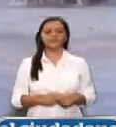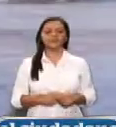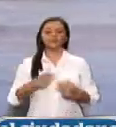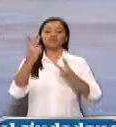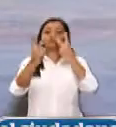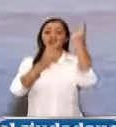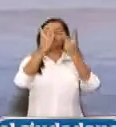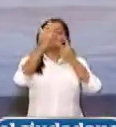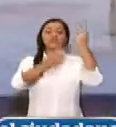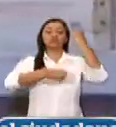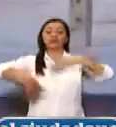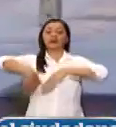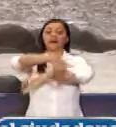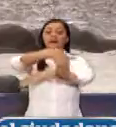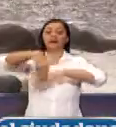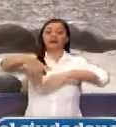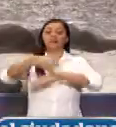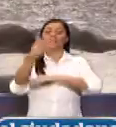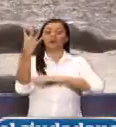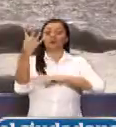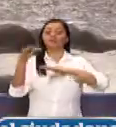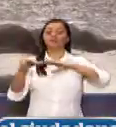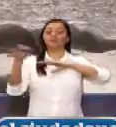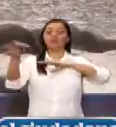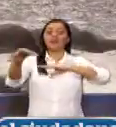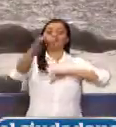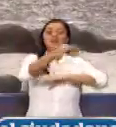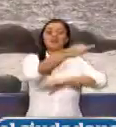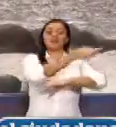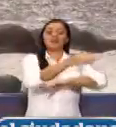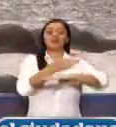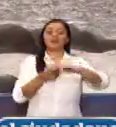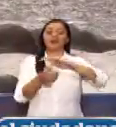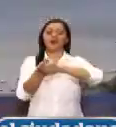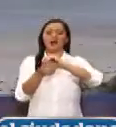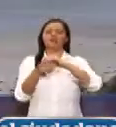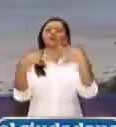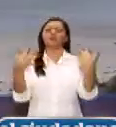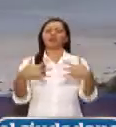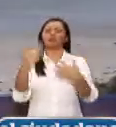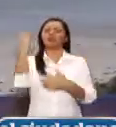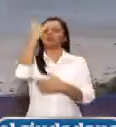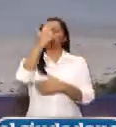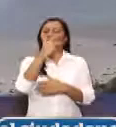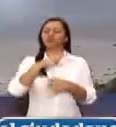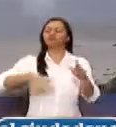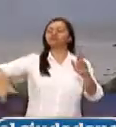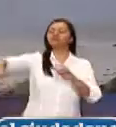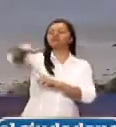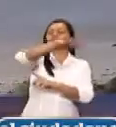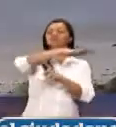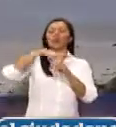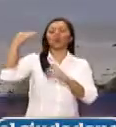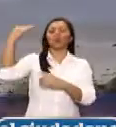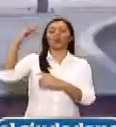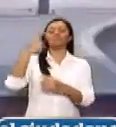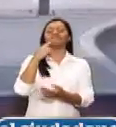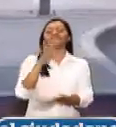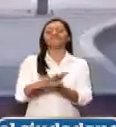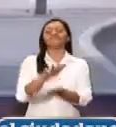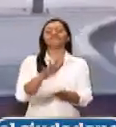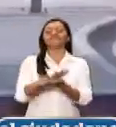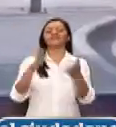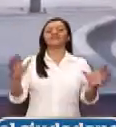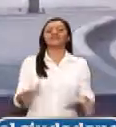Recorrer por las calles de cualquiera de las cuatro islas pobladas de Galápagos resulta placentero, no solo porque se admira un entorno único, sino también por la tranquilidad